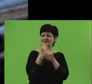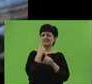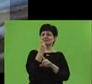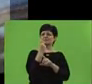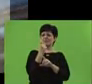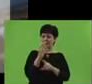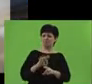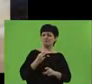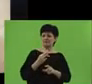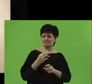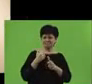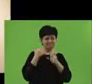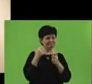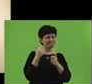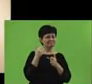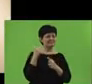Anímate.